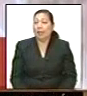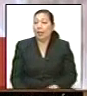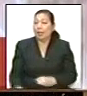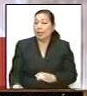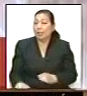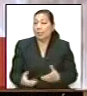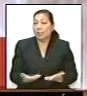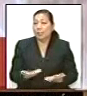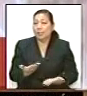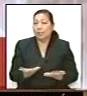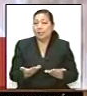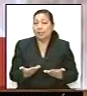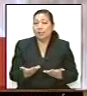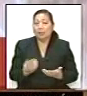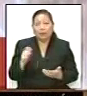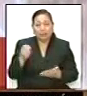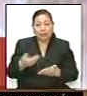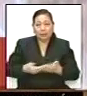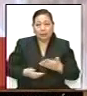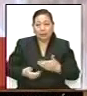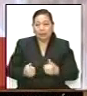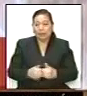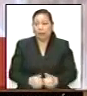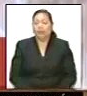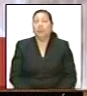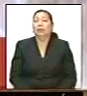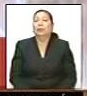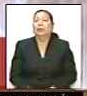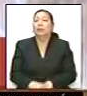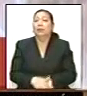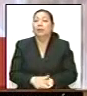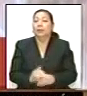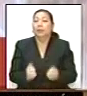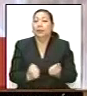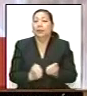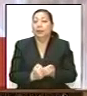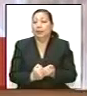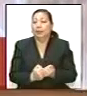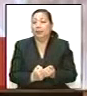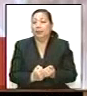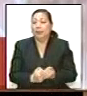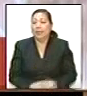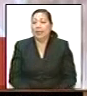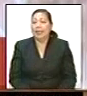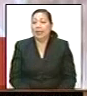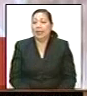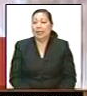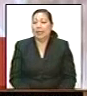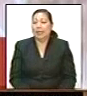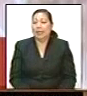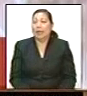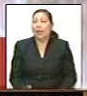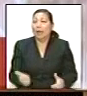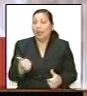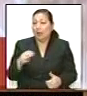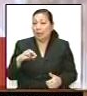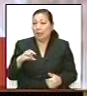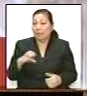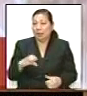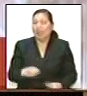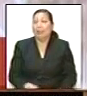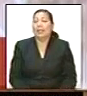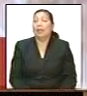una reingeniería en el tratamiento de la cooperación en la alianza del pacífico